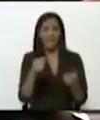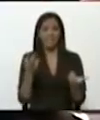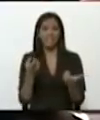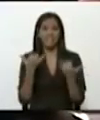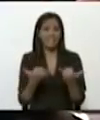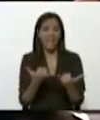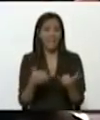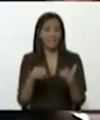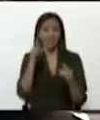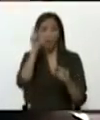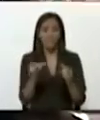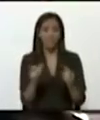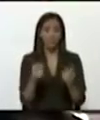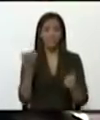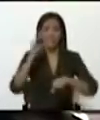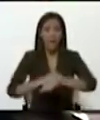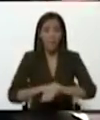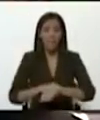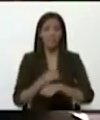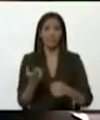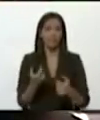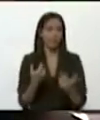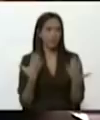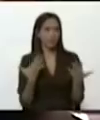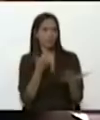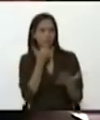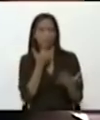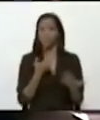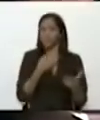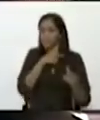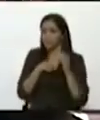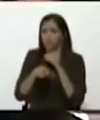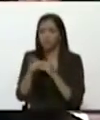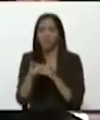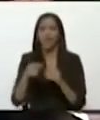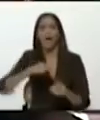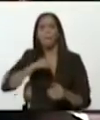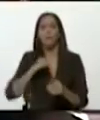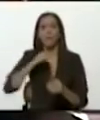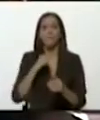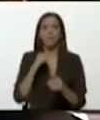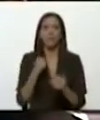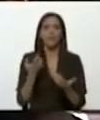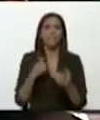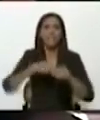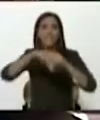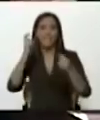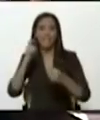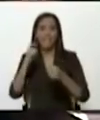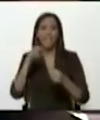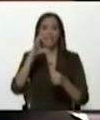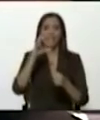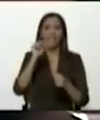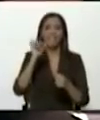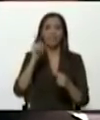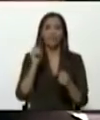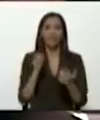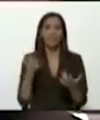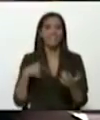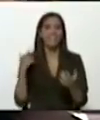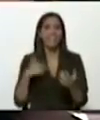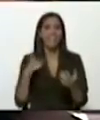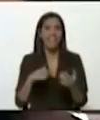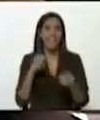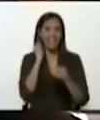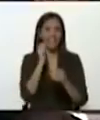estaba González López en el SEBIN y se fue más de uno exfuncionario del SEBIN que destituyó el señor Christopher. El Christopher tenía la